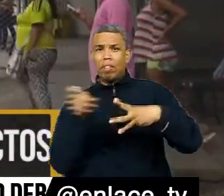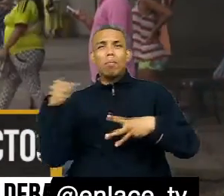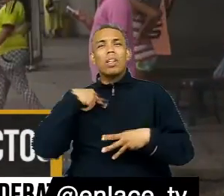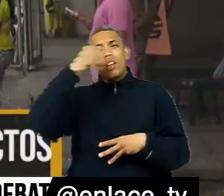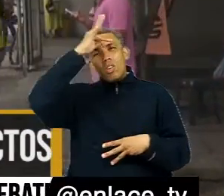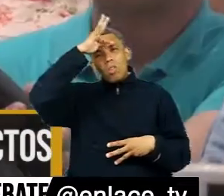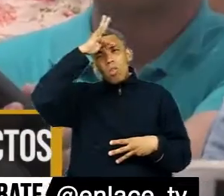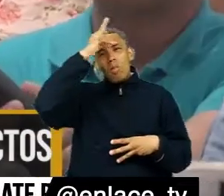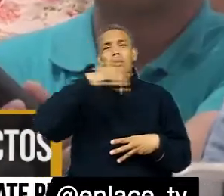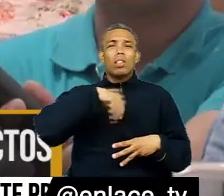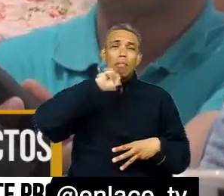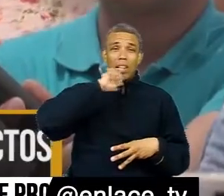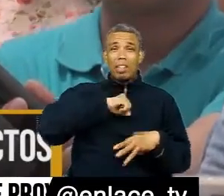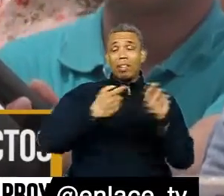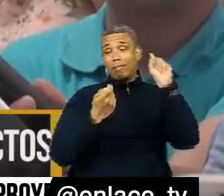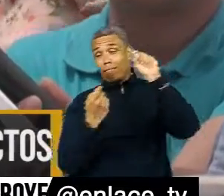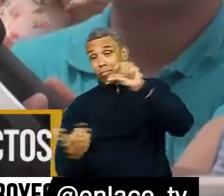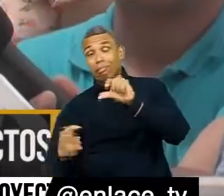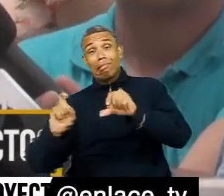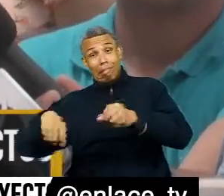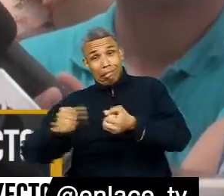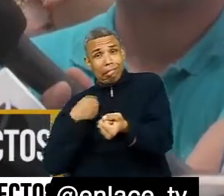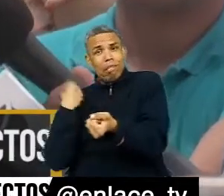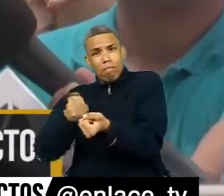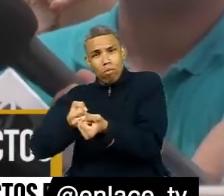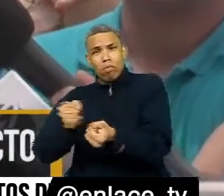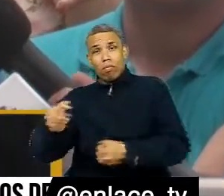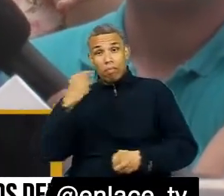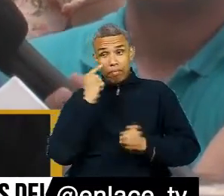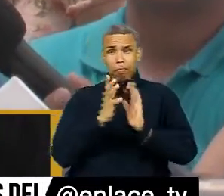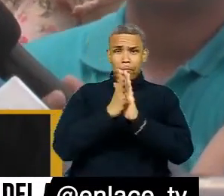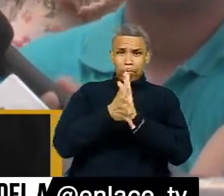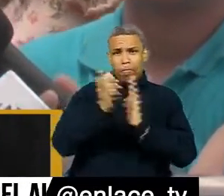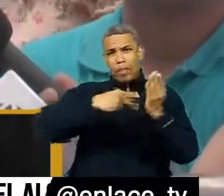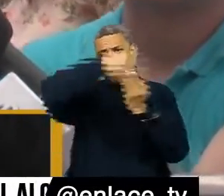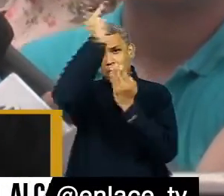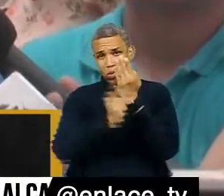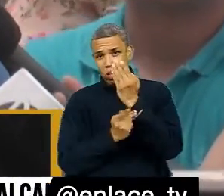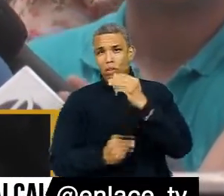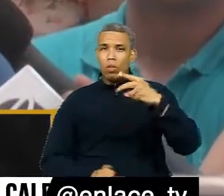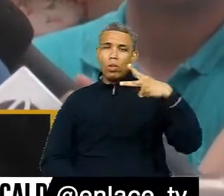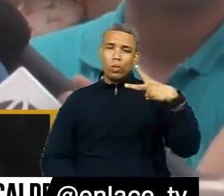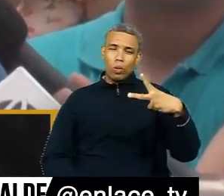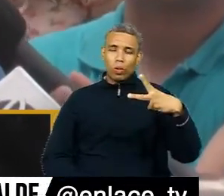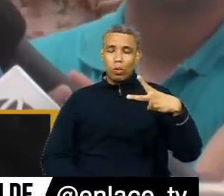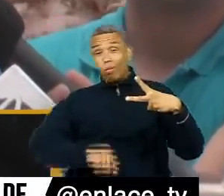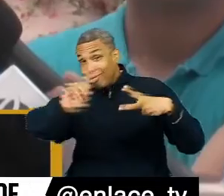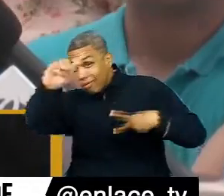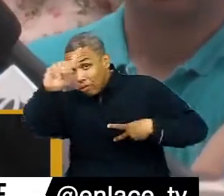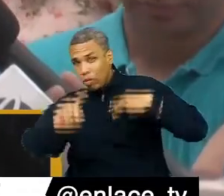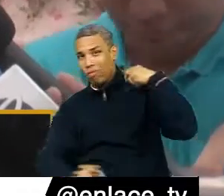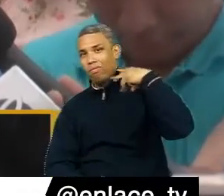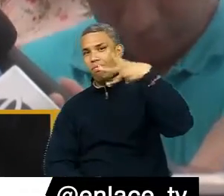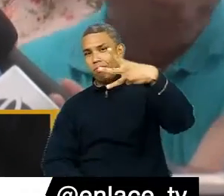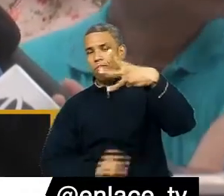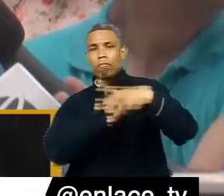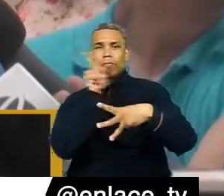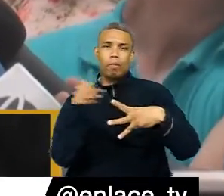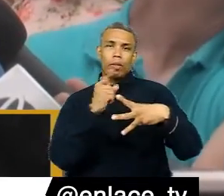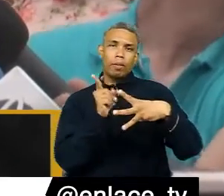Medio. Tenemos dos proyectos que son muy importantes, tres proyectos muy importantes. Mira. El primero